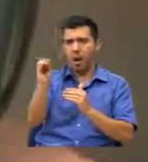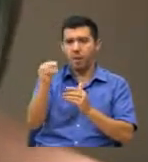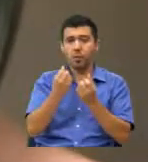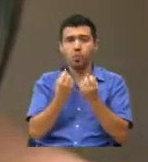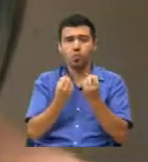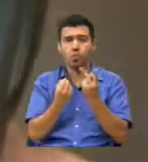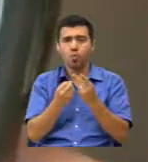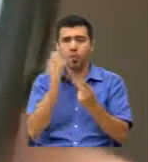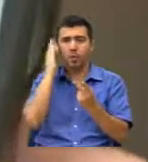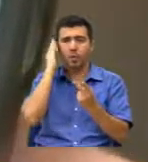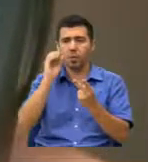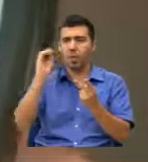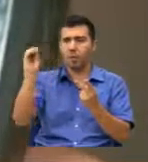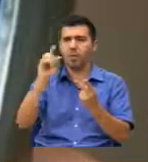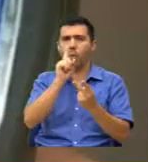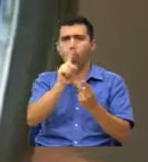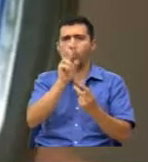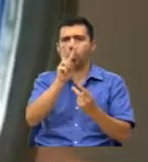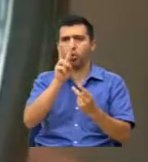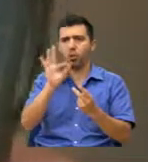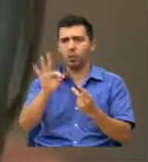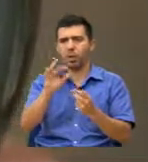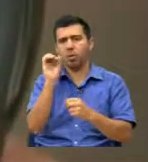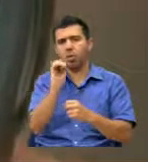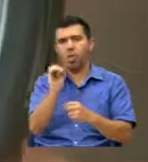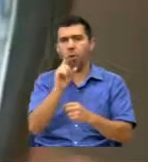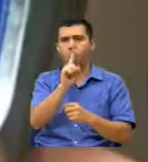a las líneas 1 2 3 o al gaula 14 7